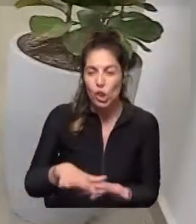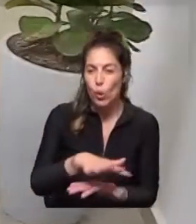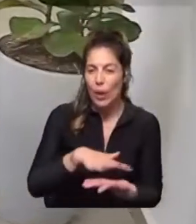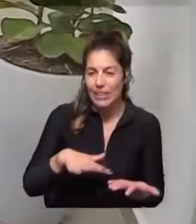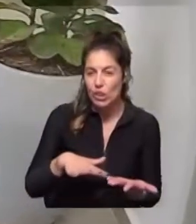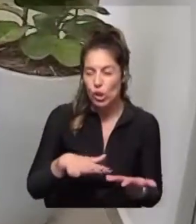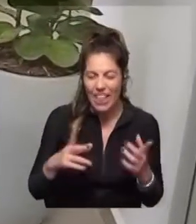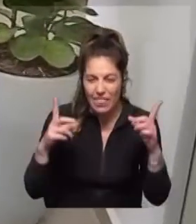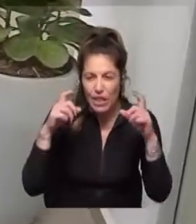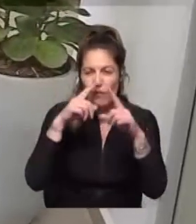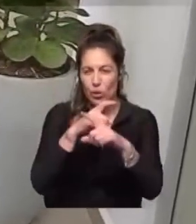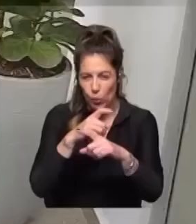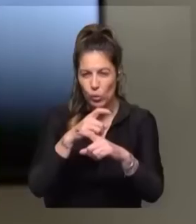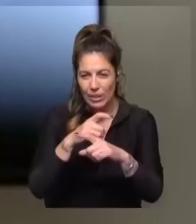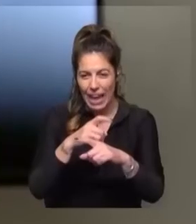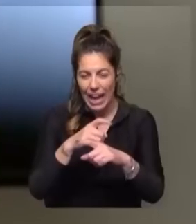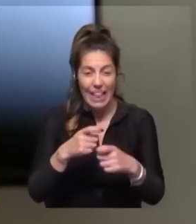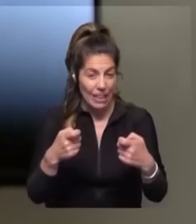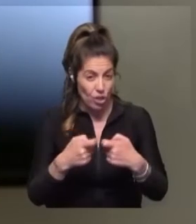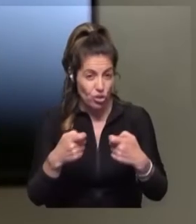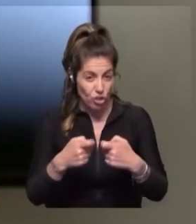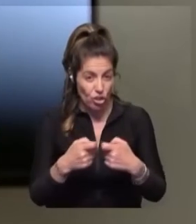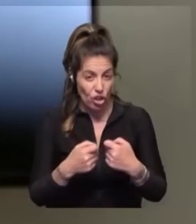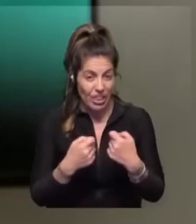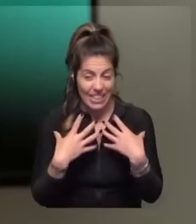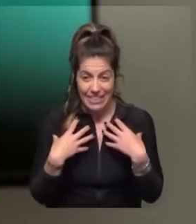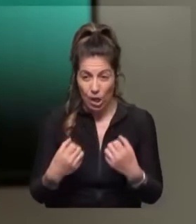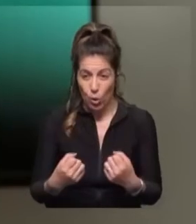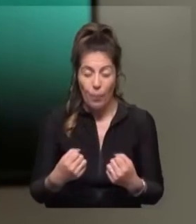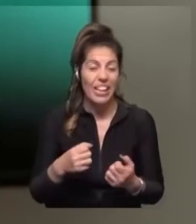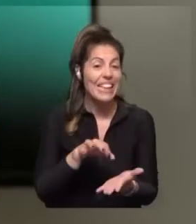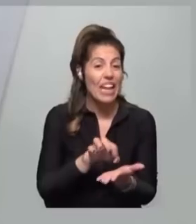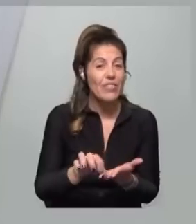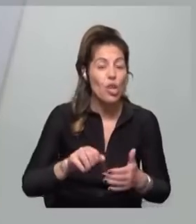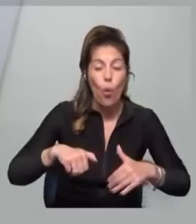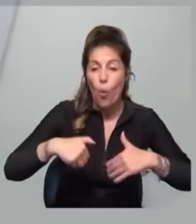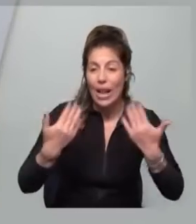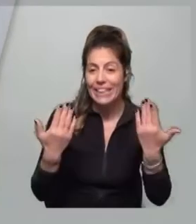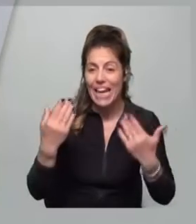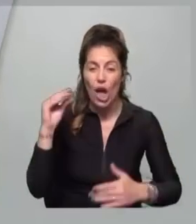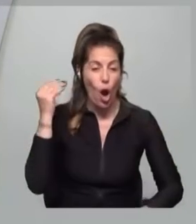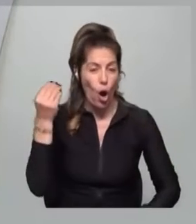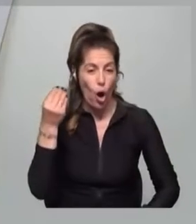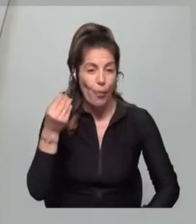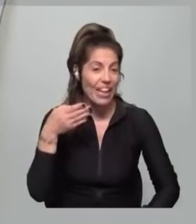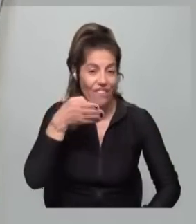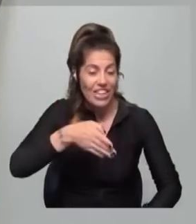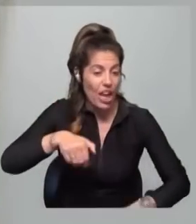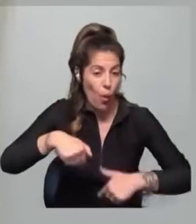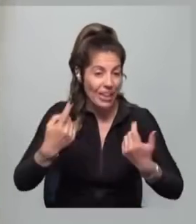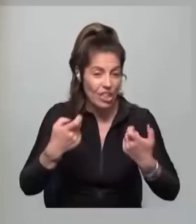y con una dificultad de los prestadores de salud porque este servicio es para cualquier joven Se atiende en el prestador de salud que se atienda